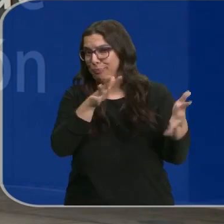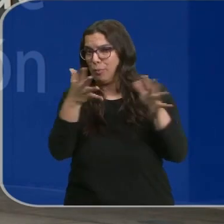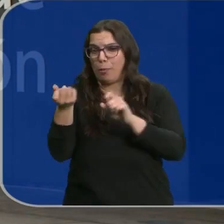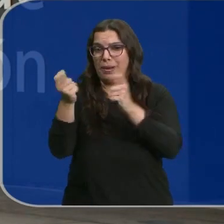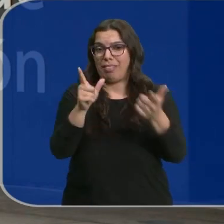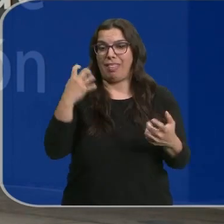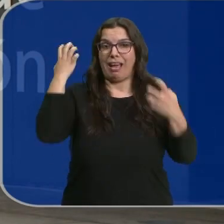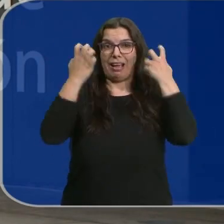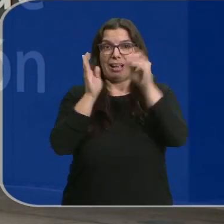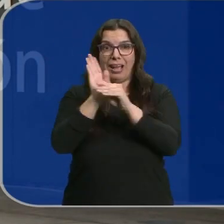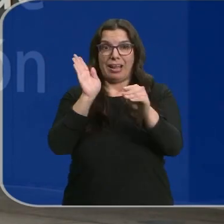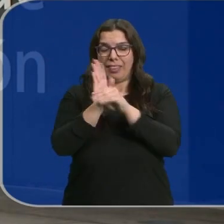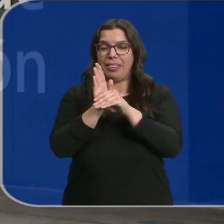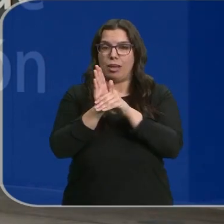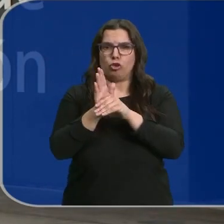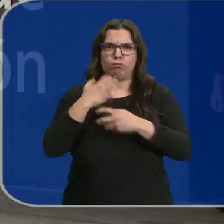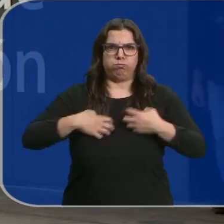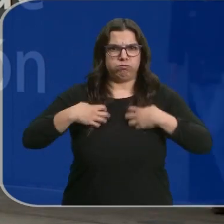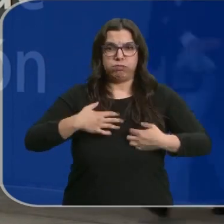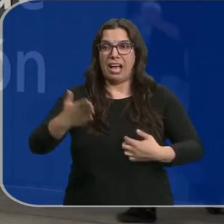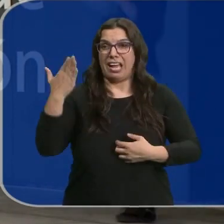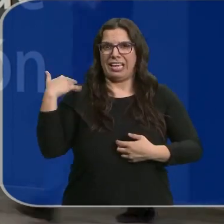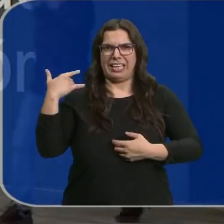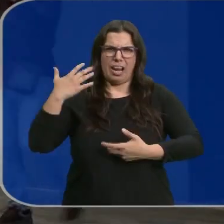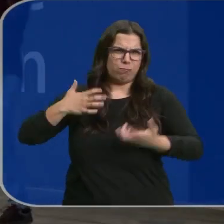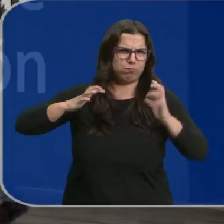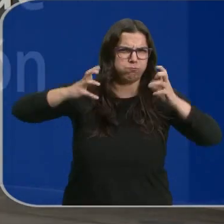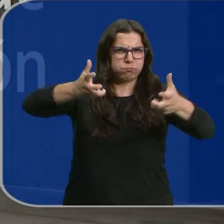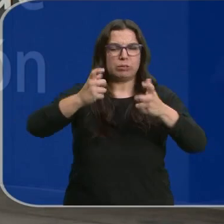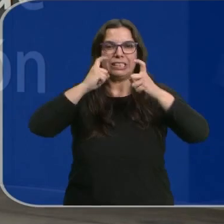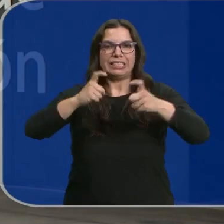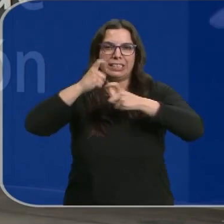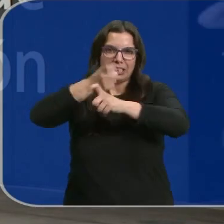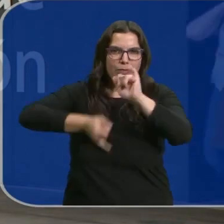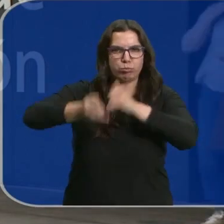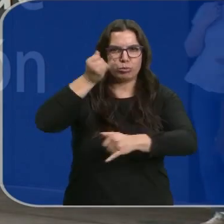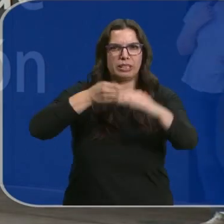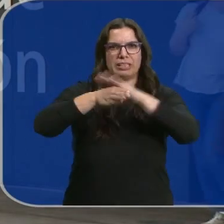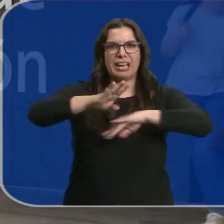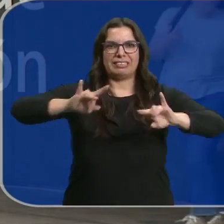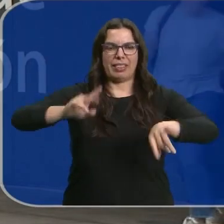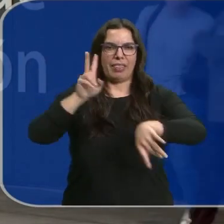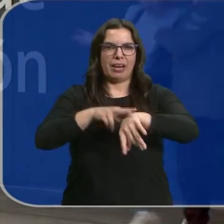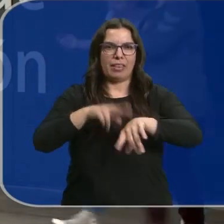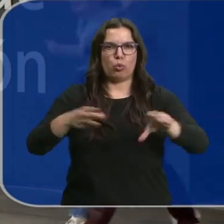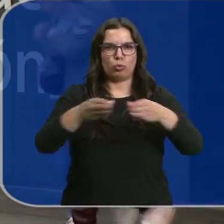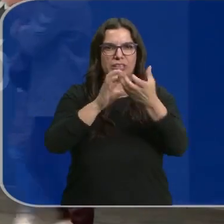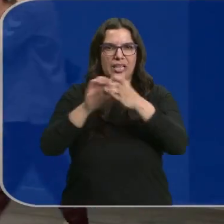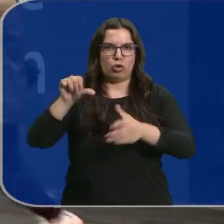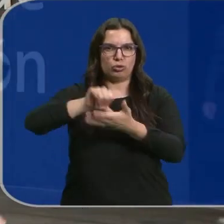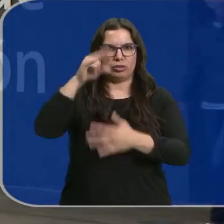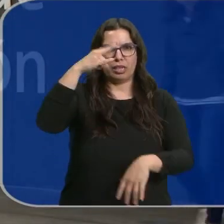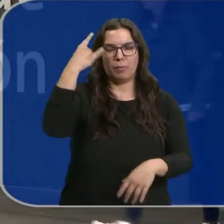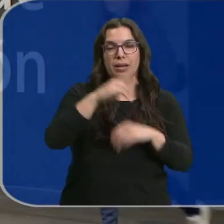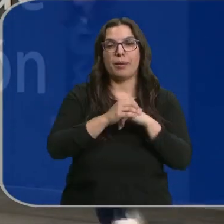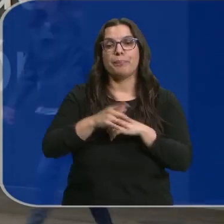de los ganaderos que explotaba ayer en ese intento de asalto a la sede de la delegación de la Junta de Salamanca, en la que nos encontramos. Los